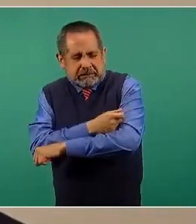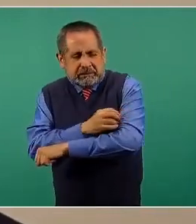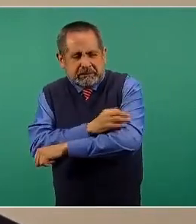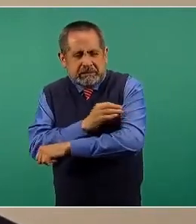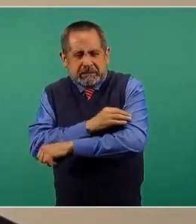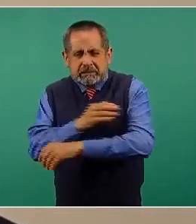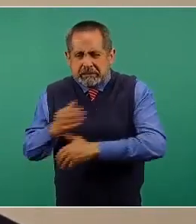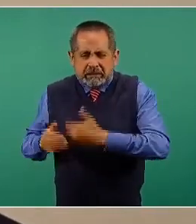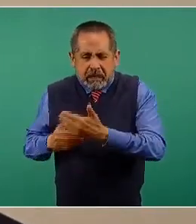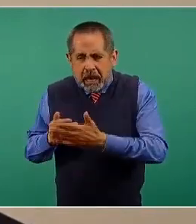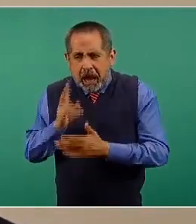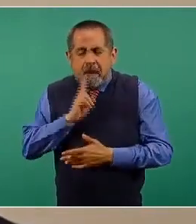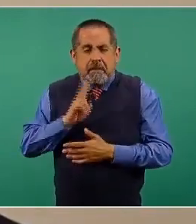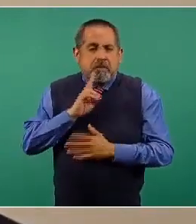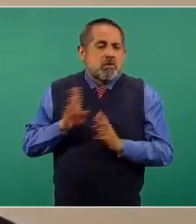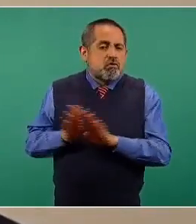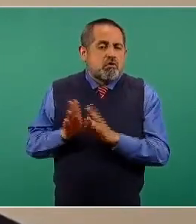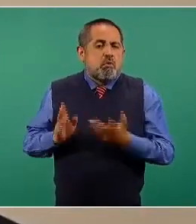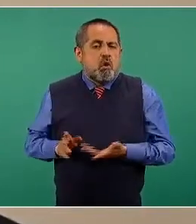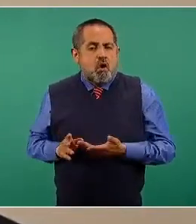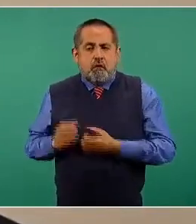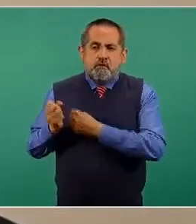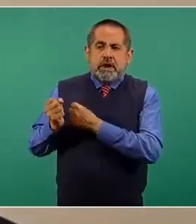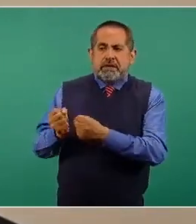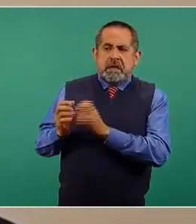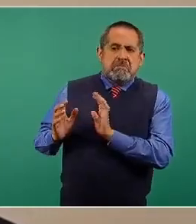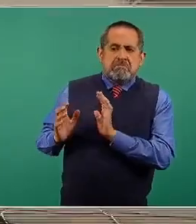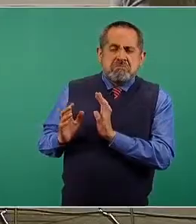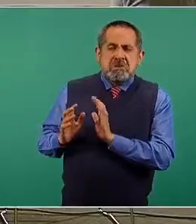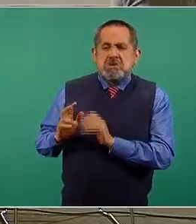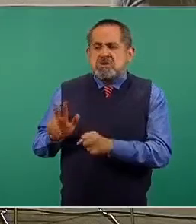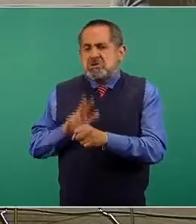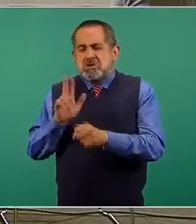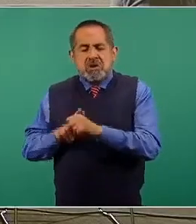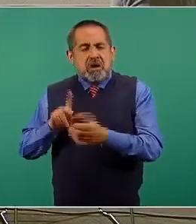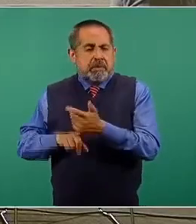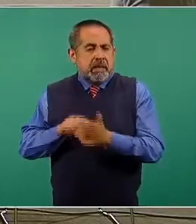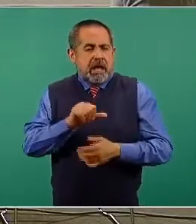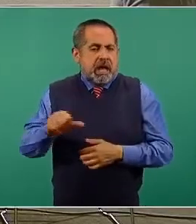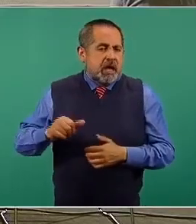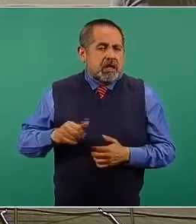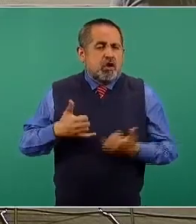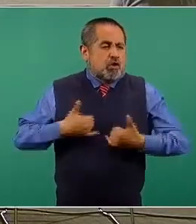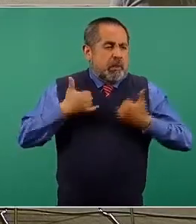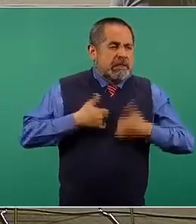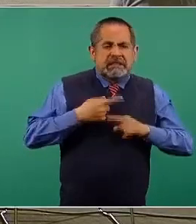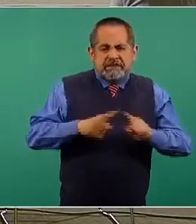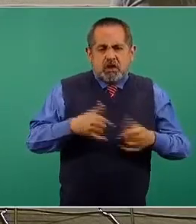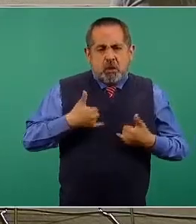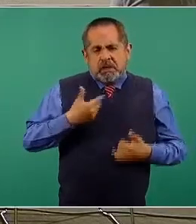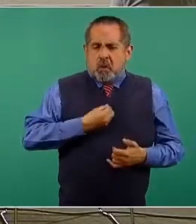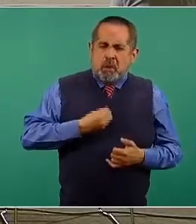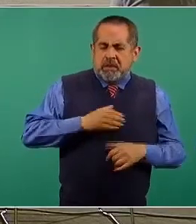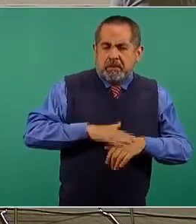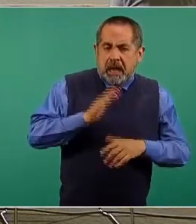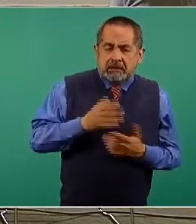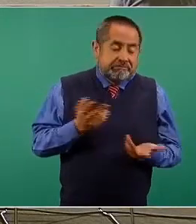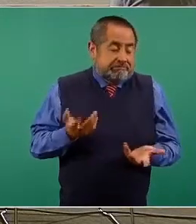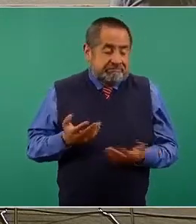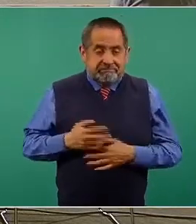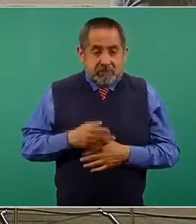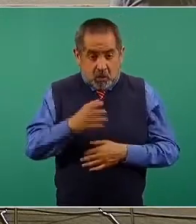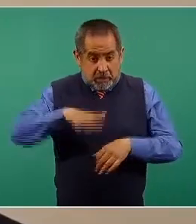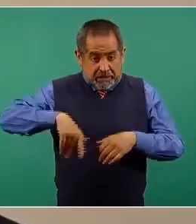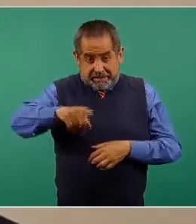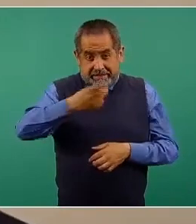y obviamente se mantiene con una intensidad moderada en los adultos jóvenes. Por lo tanto, la respuesta ante